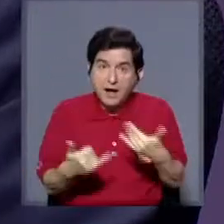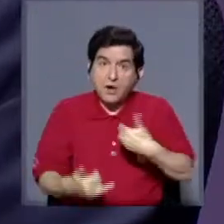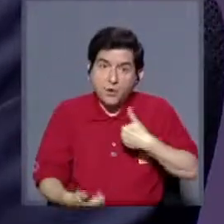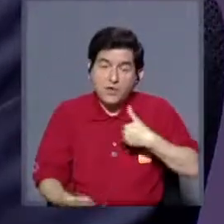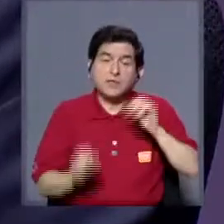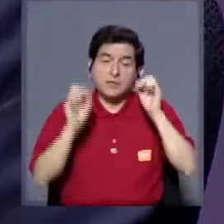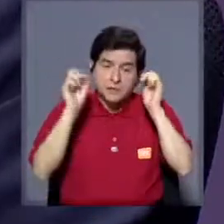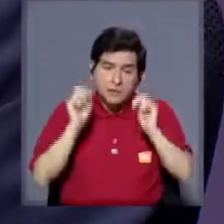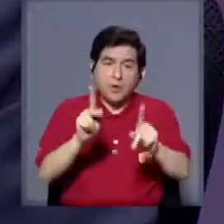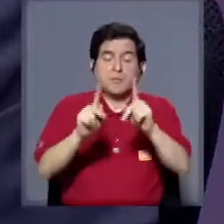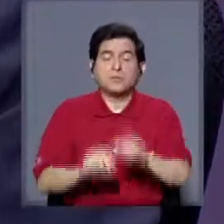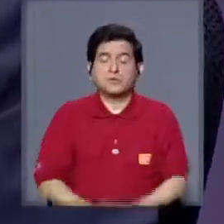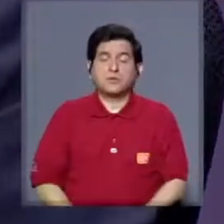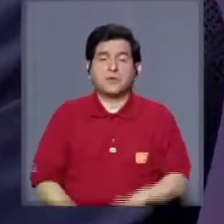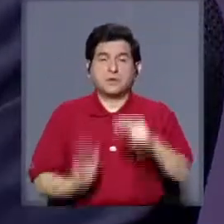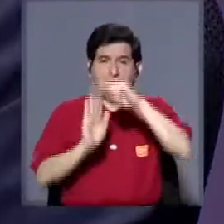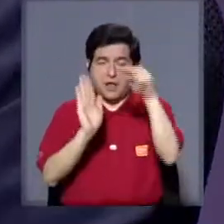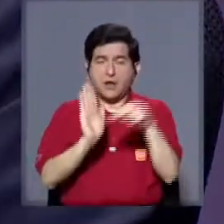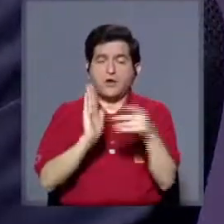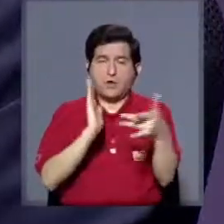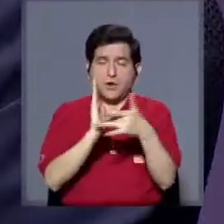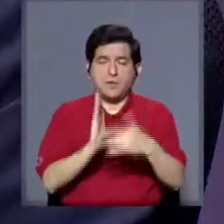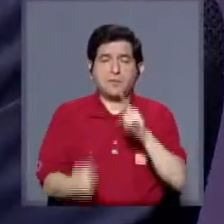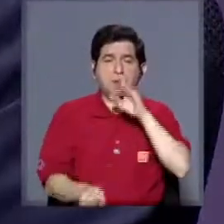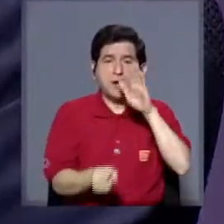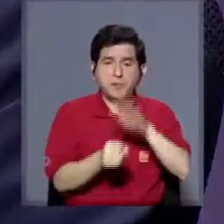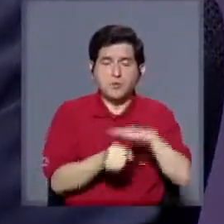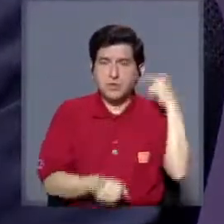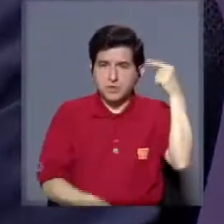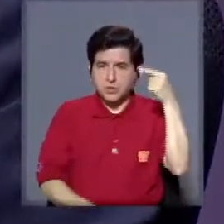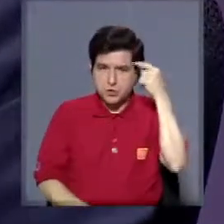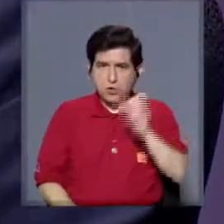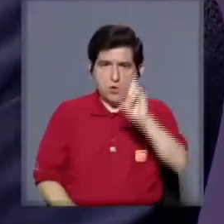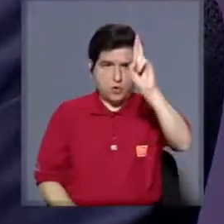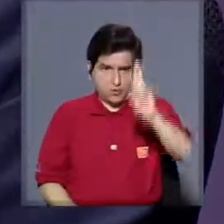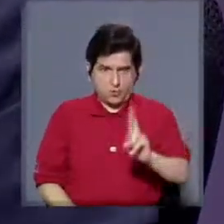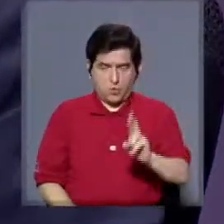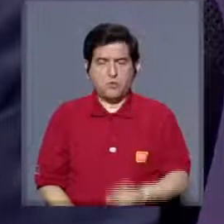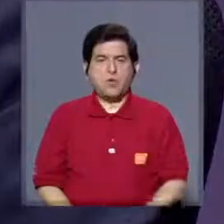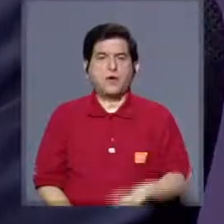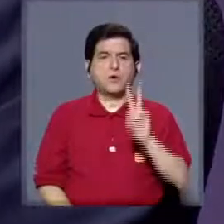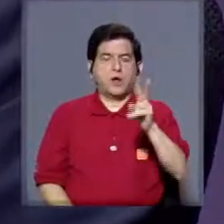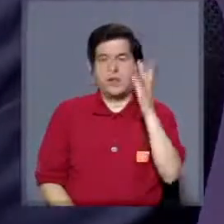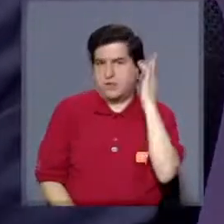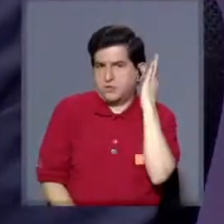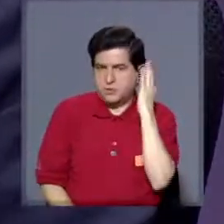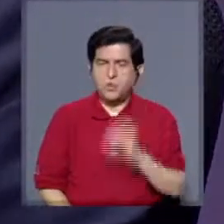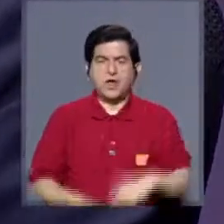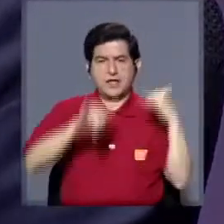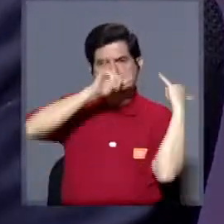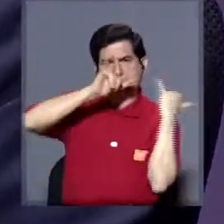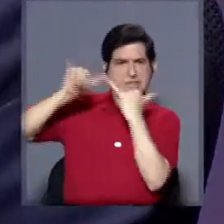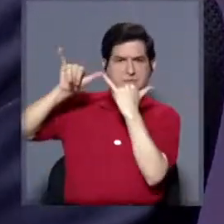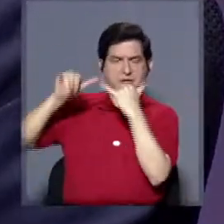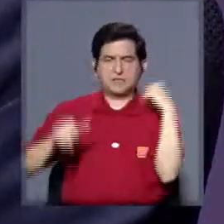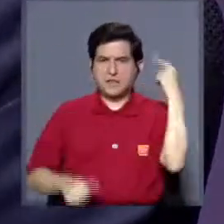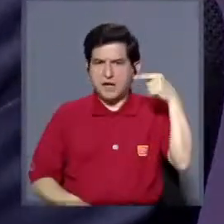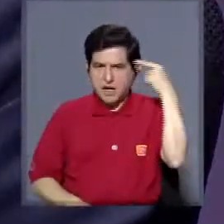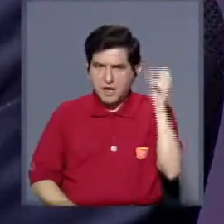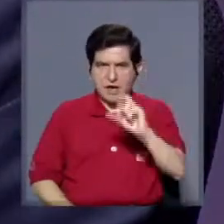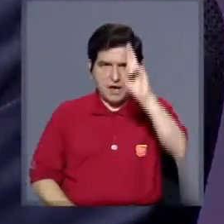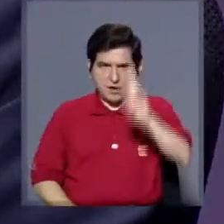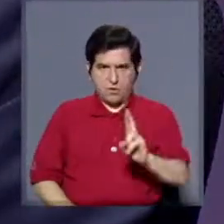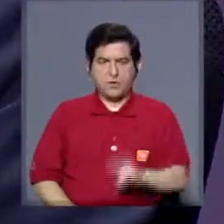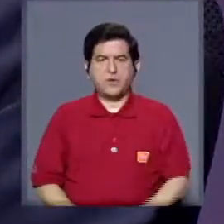esta posible norma técnica que le fue prometida por el estado de costa rica- a dos mujeres que demandaron al estado de costa